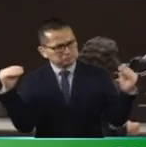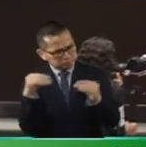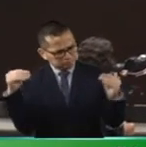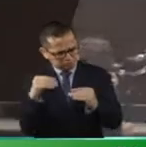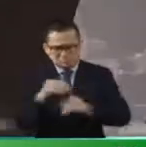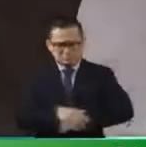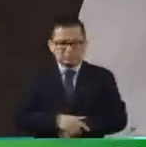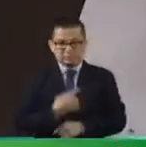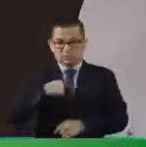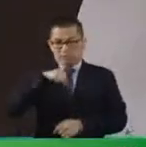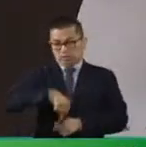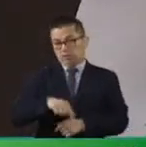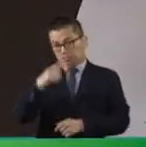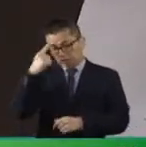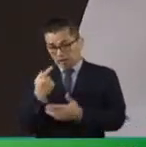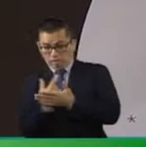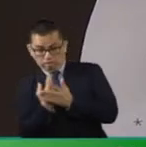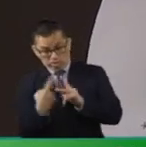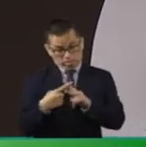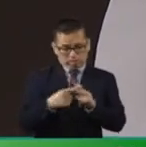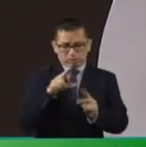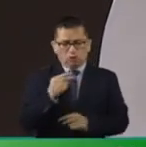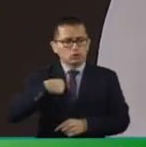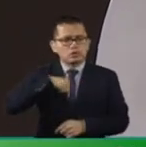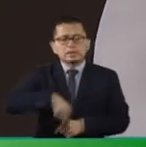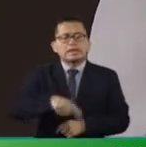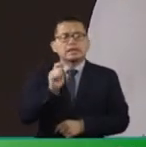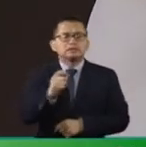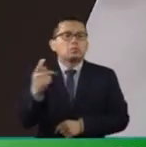aritmética, aquí venimos a hacer política y en MC